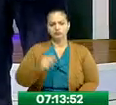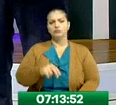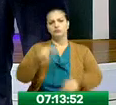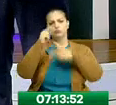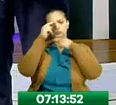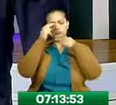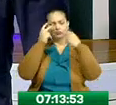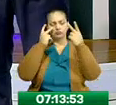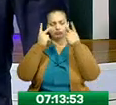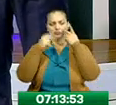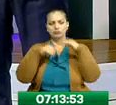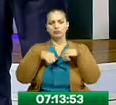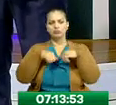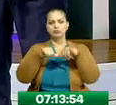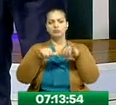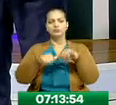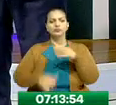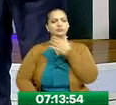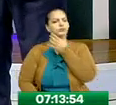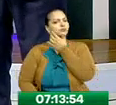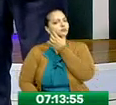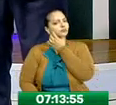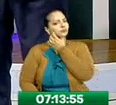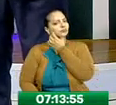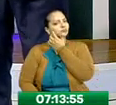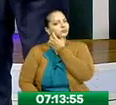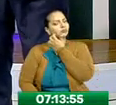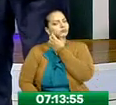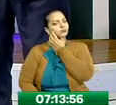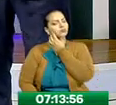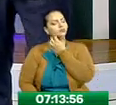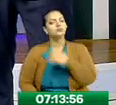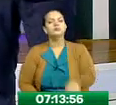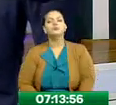más información aquí en la noticia Primera Emisión.